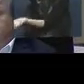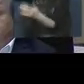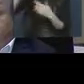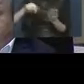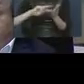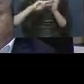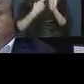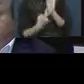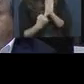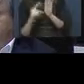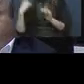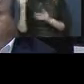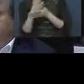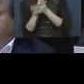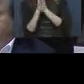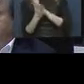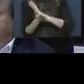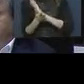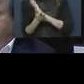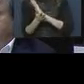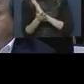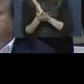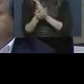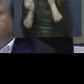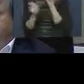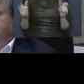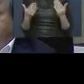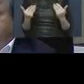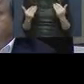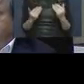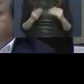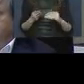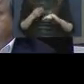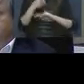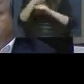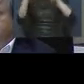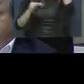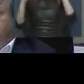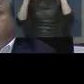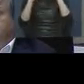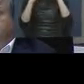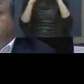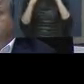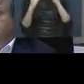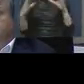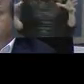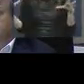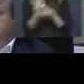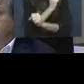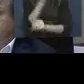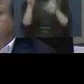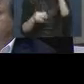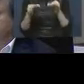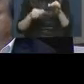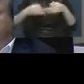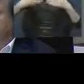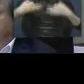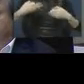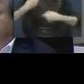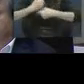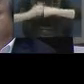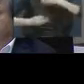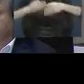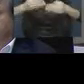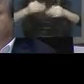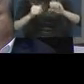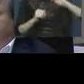todos los que requieren la presencia o la intervención de tribunales tengan un juicio rápido y efectivo. Y un segundo aspecto en